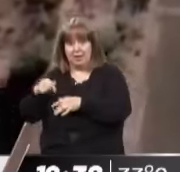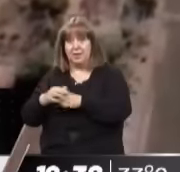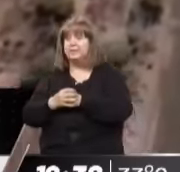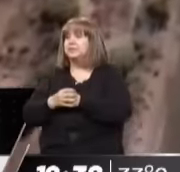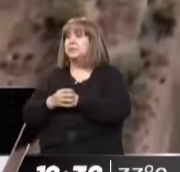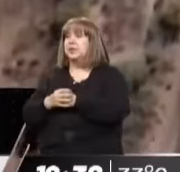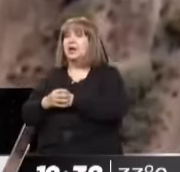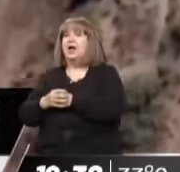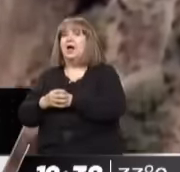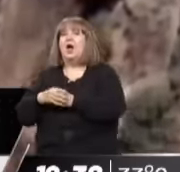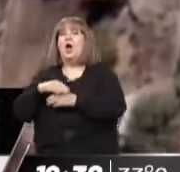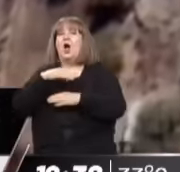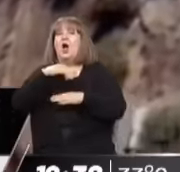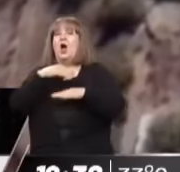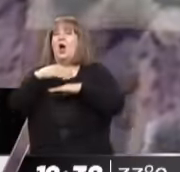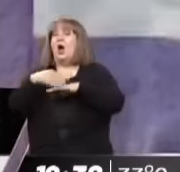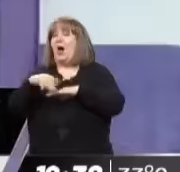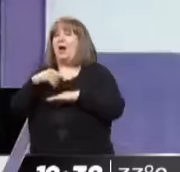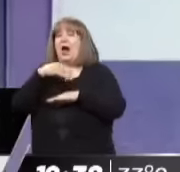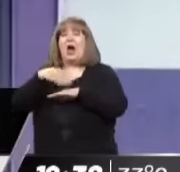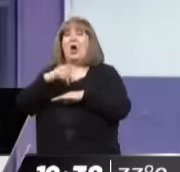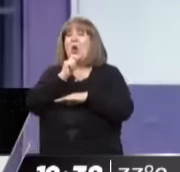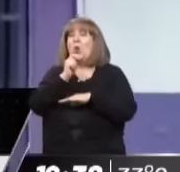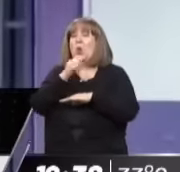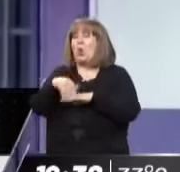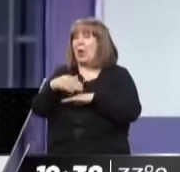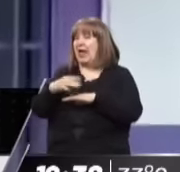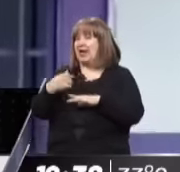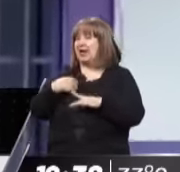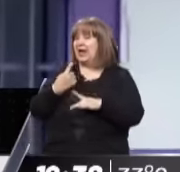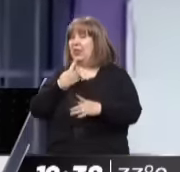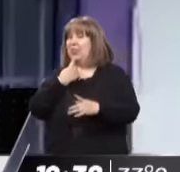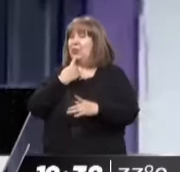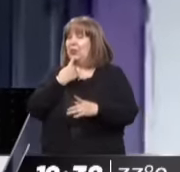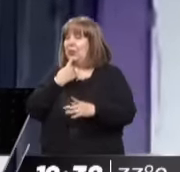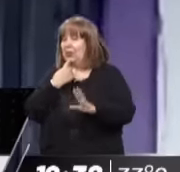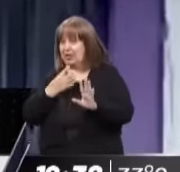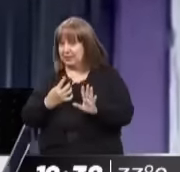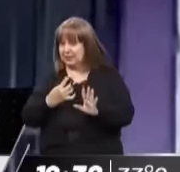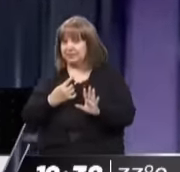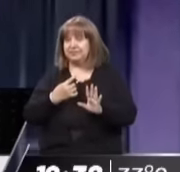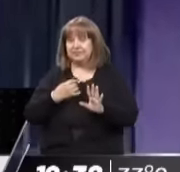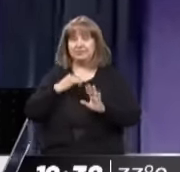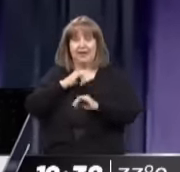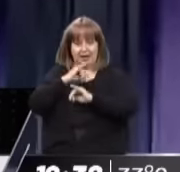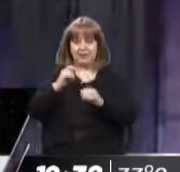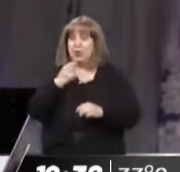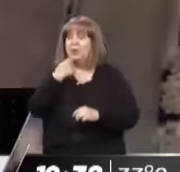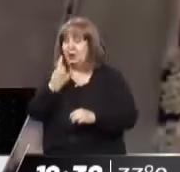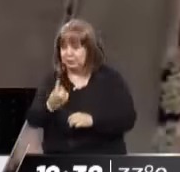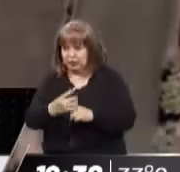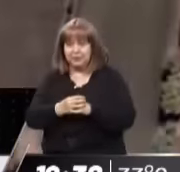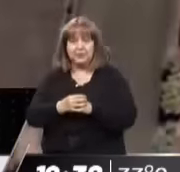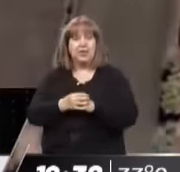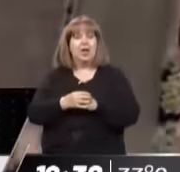Chaver, Miguel, acá, que está escéptico, no, nos eso. Hace reír con las caras no quiero, y los gestos. Voy a ser el que descubre el mago, el que dice cómo es el truco.